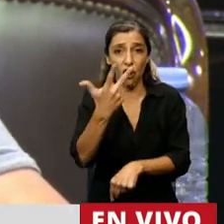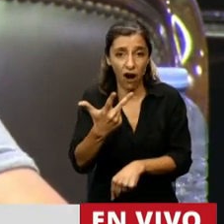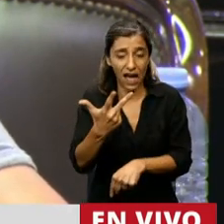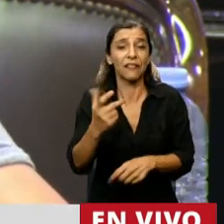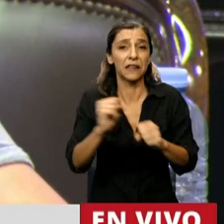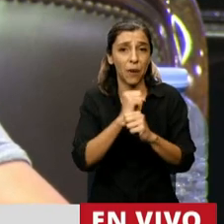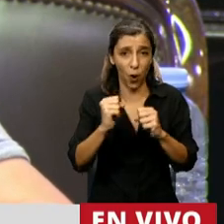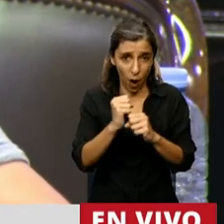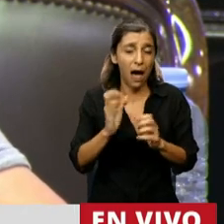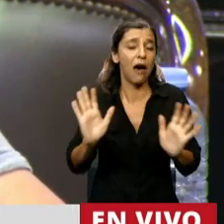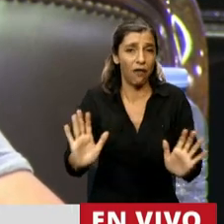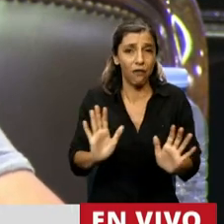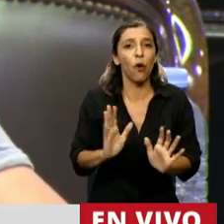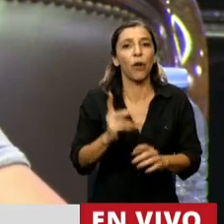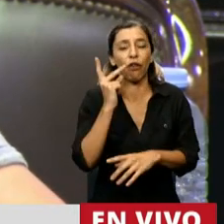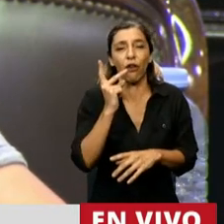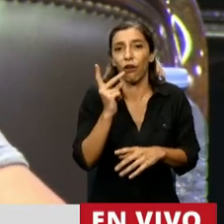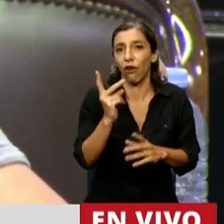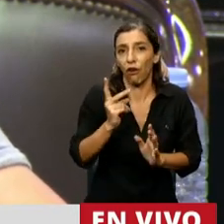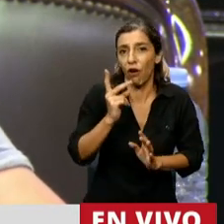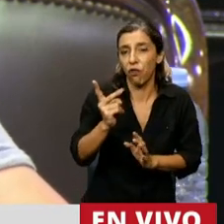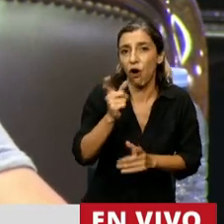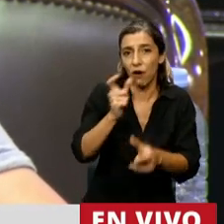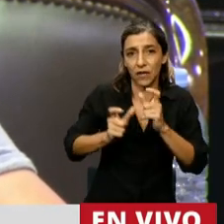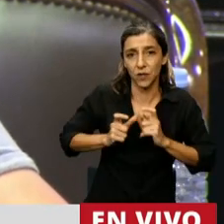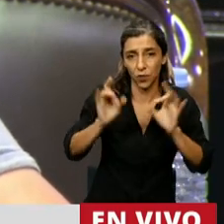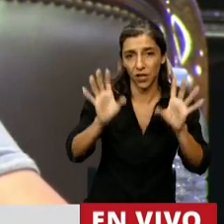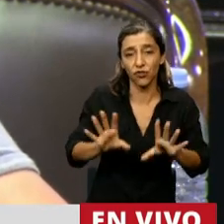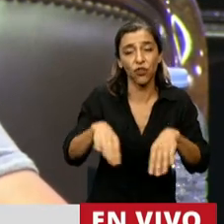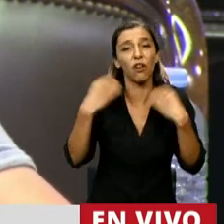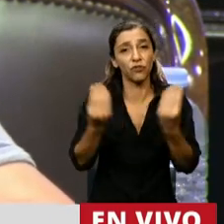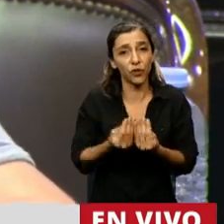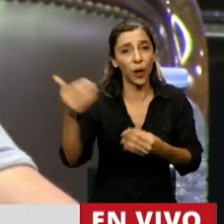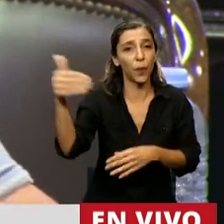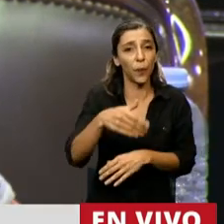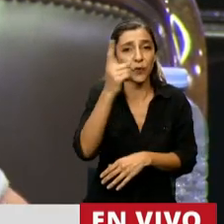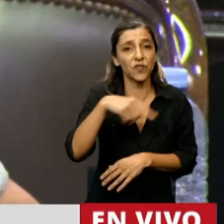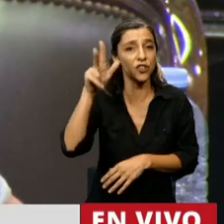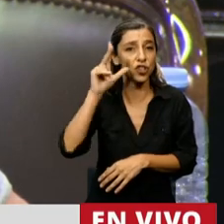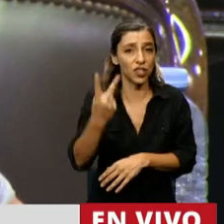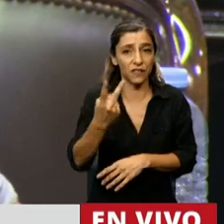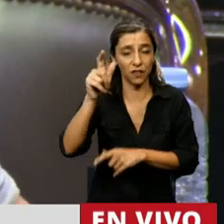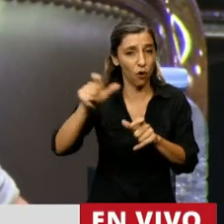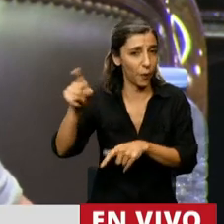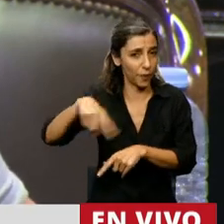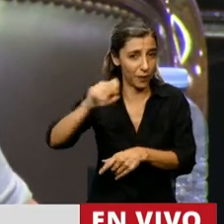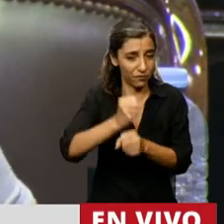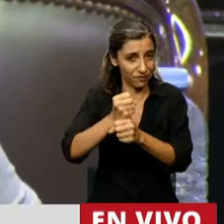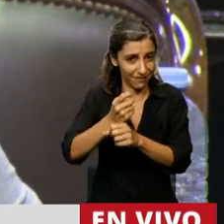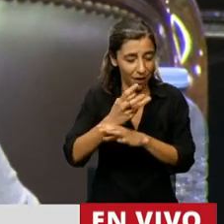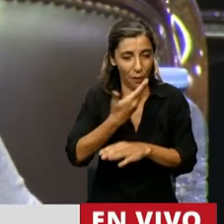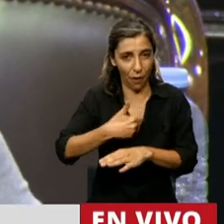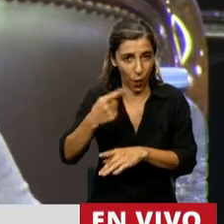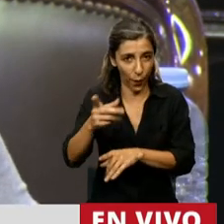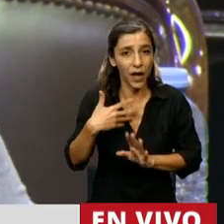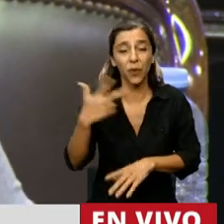tuvieron respuestas. Es cierto, vinieron a esta Cámara 182 funcionarios públicos, pero ¿saben qué? Los